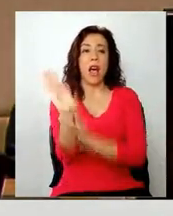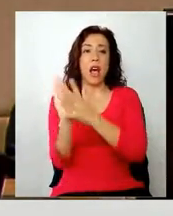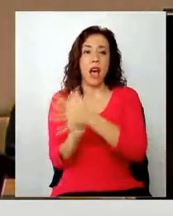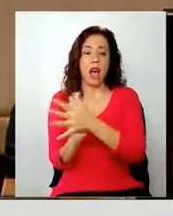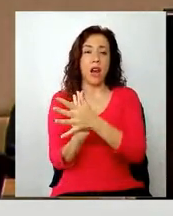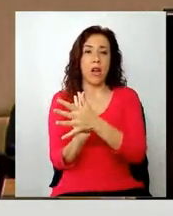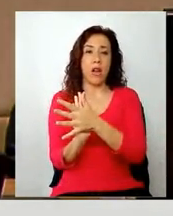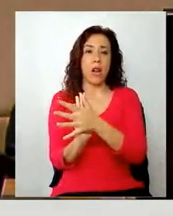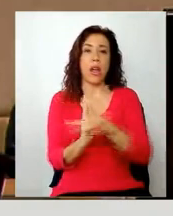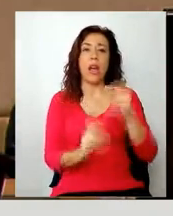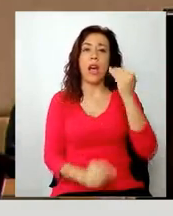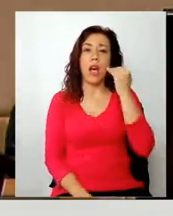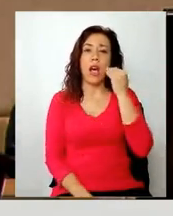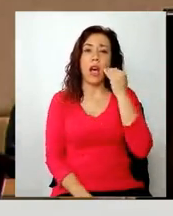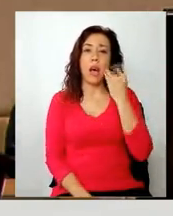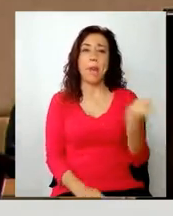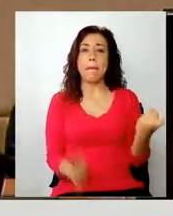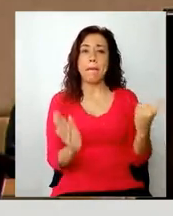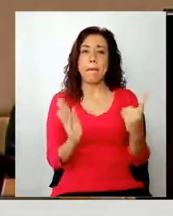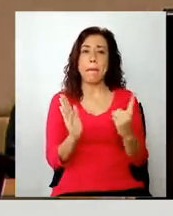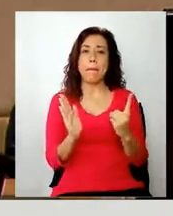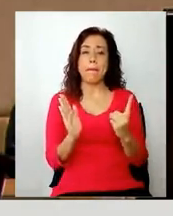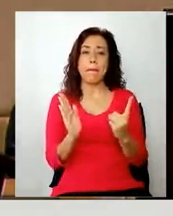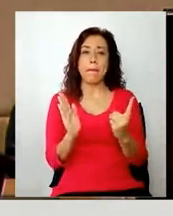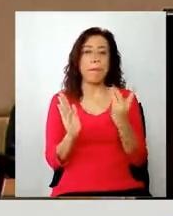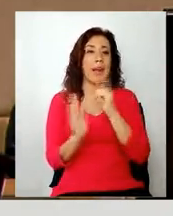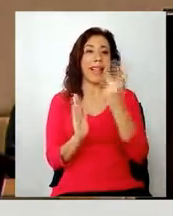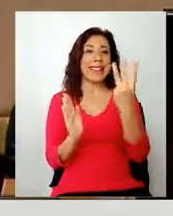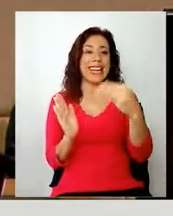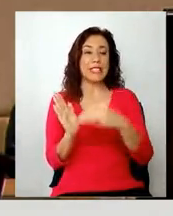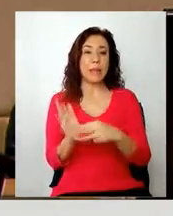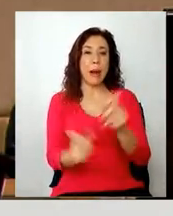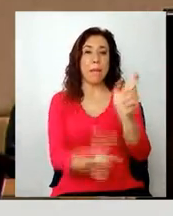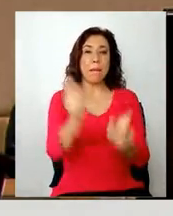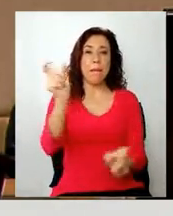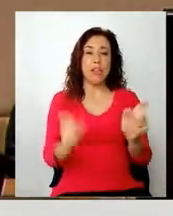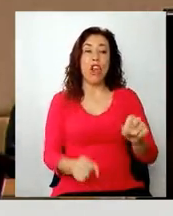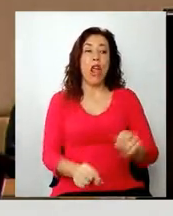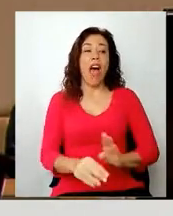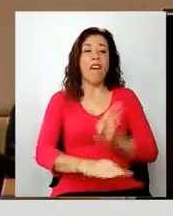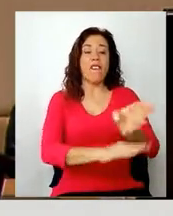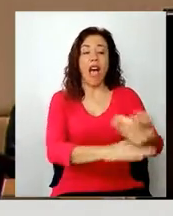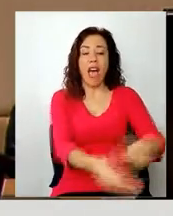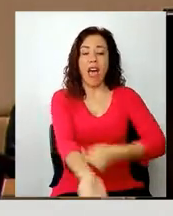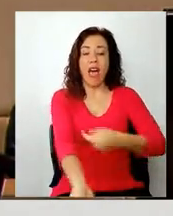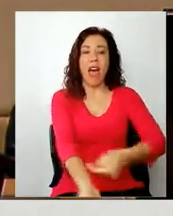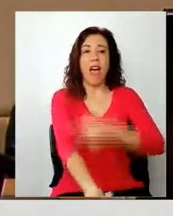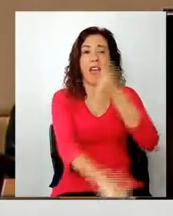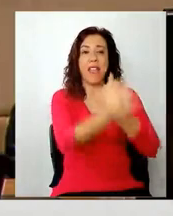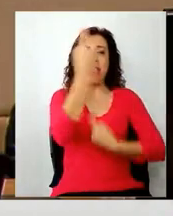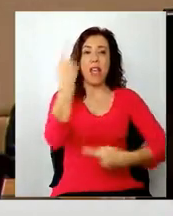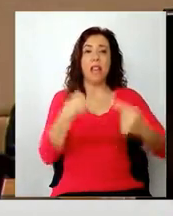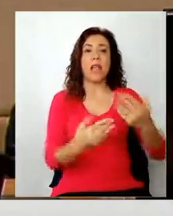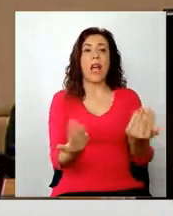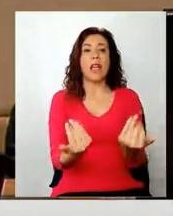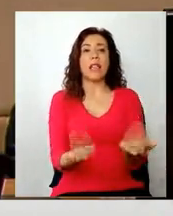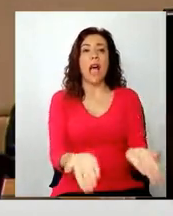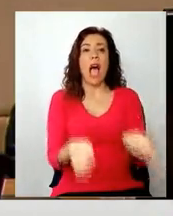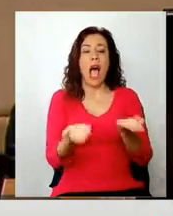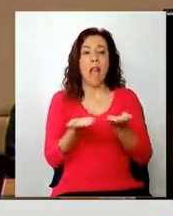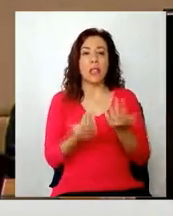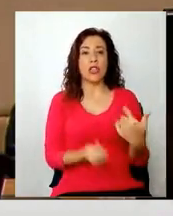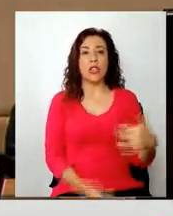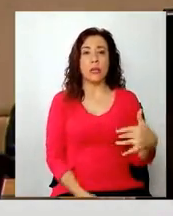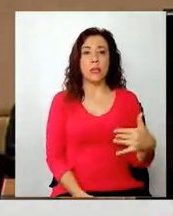casi mil casi tres mil personas que hoy día se realizan y que requieren de una atención preferencial por parte